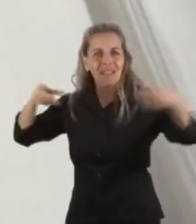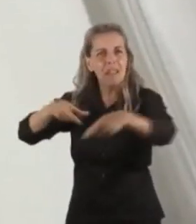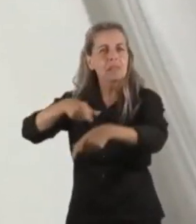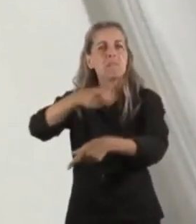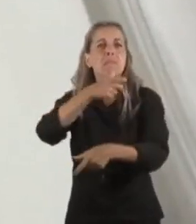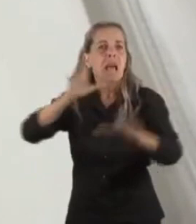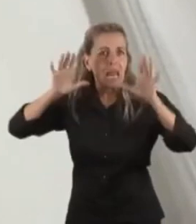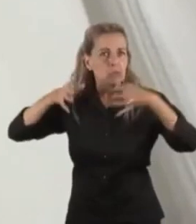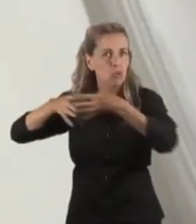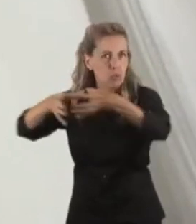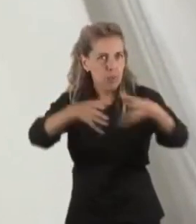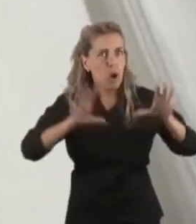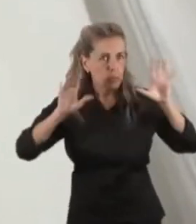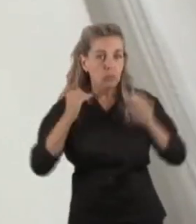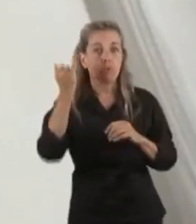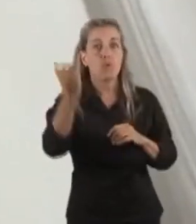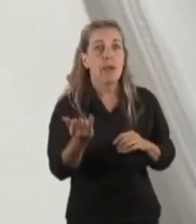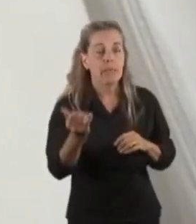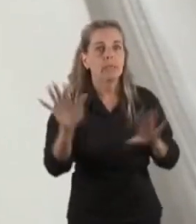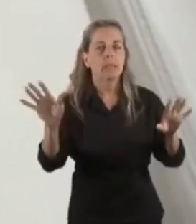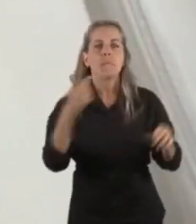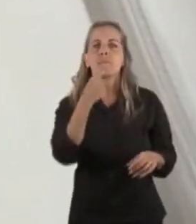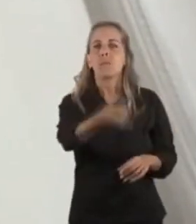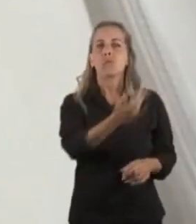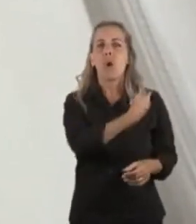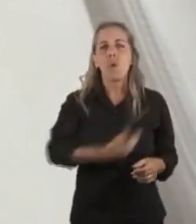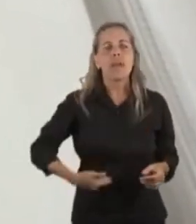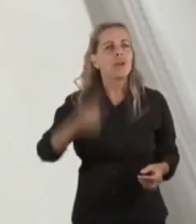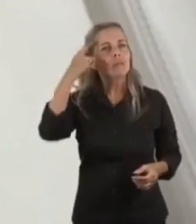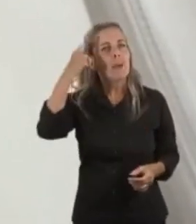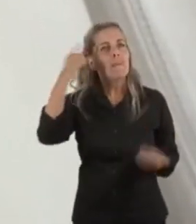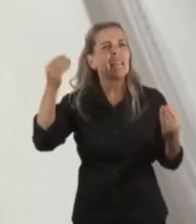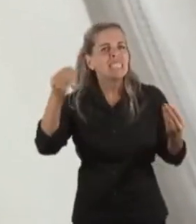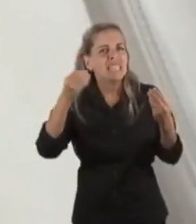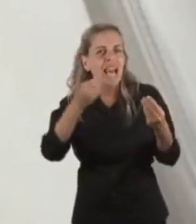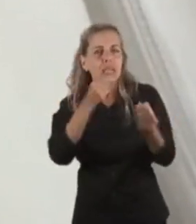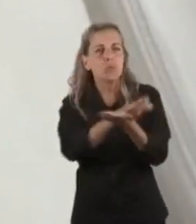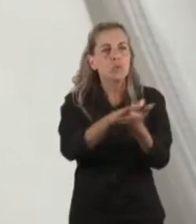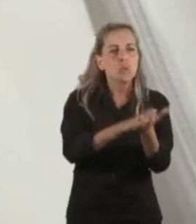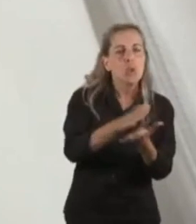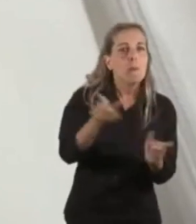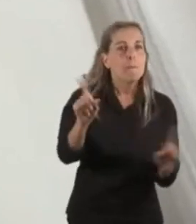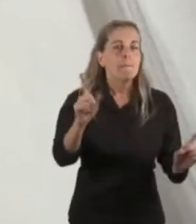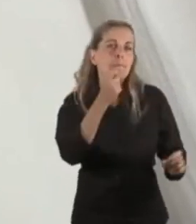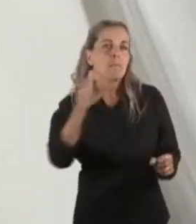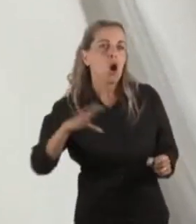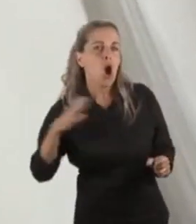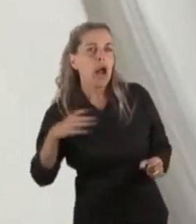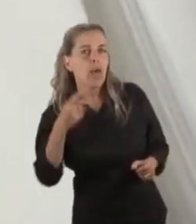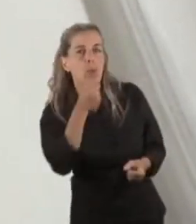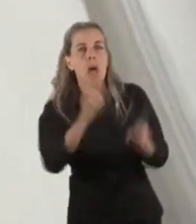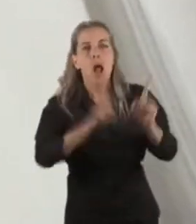tiene previsto intervenir ante esta situación para evitar disturbios saqueos van a intentar